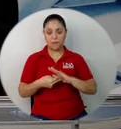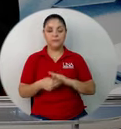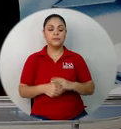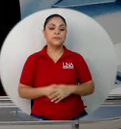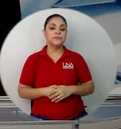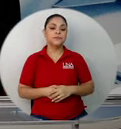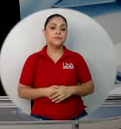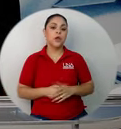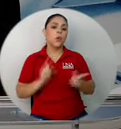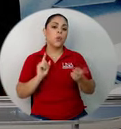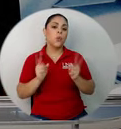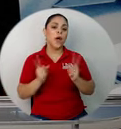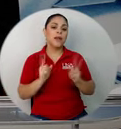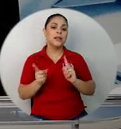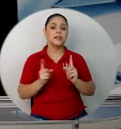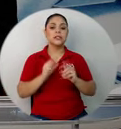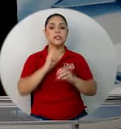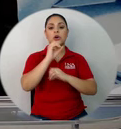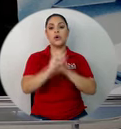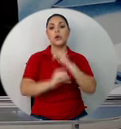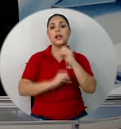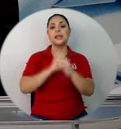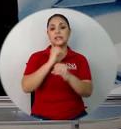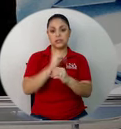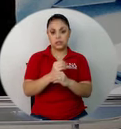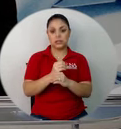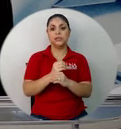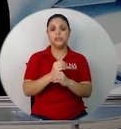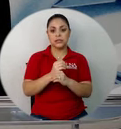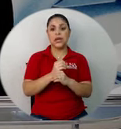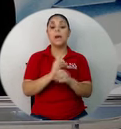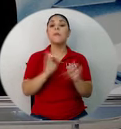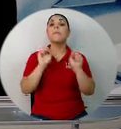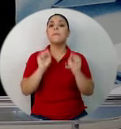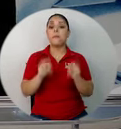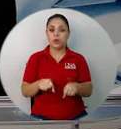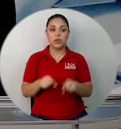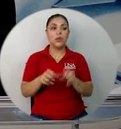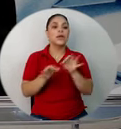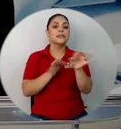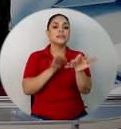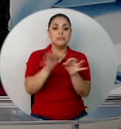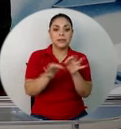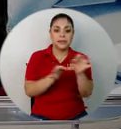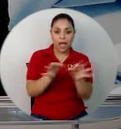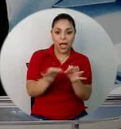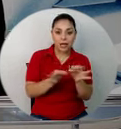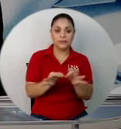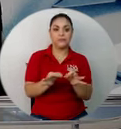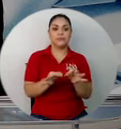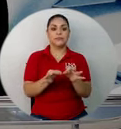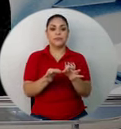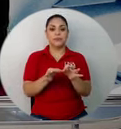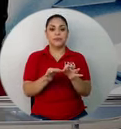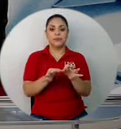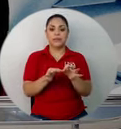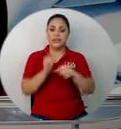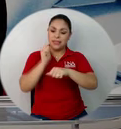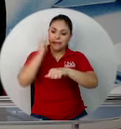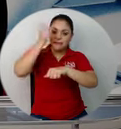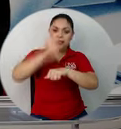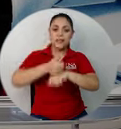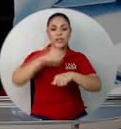han podido, vamos a ver, no solamente definir, sino que han podido consolidar su